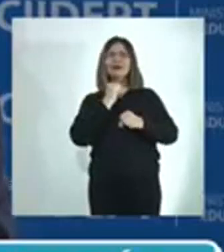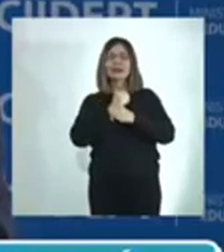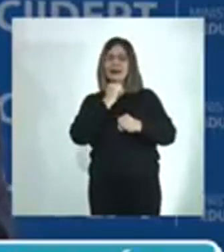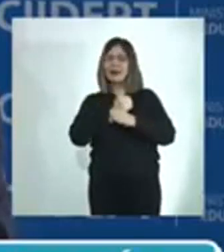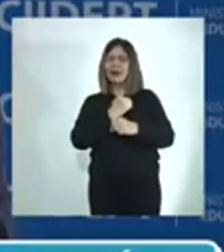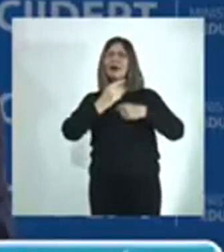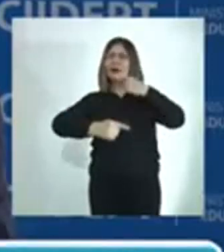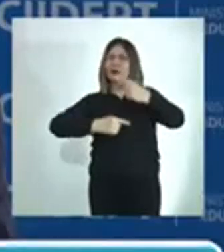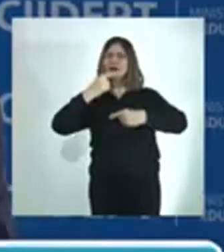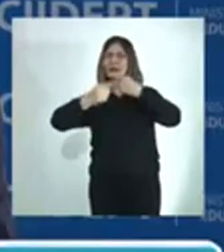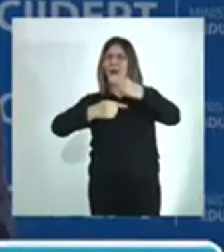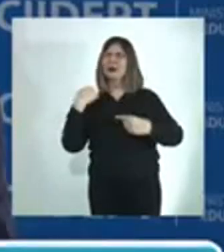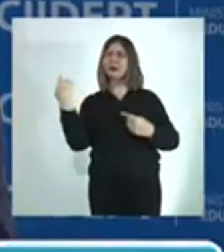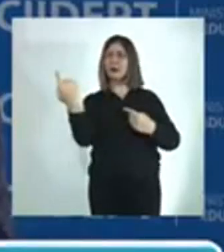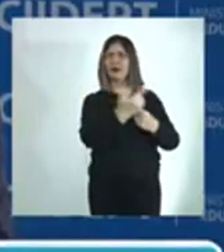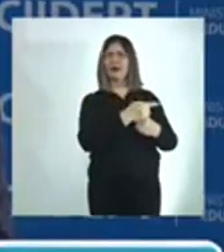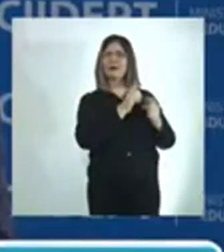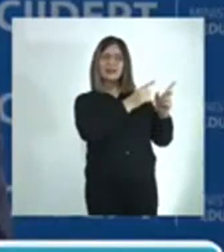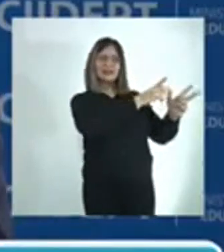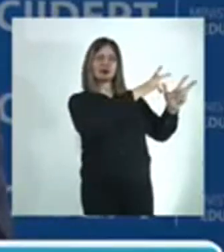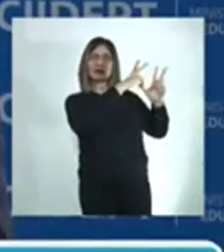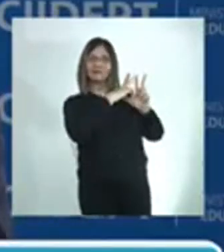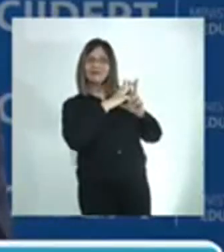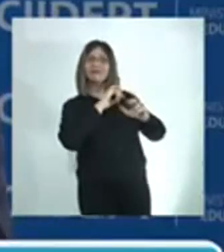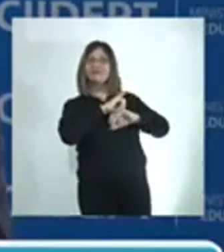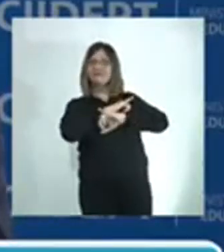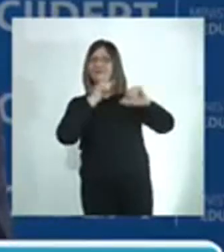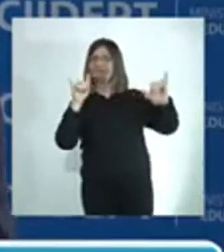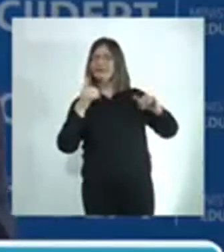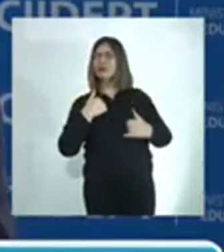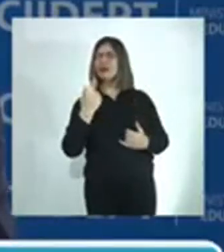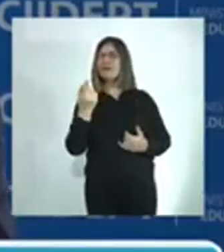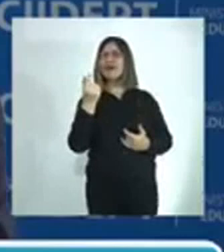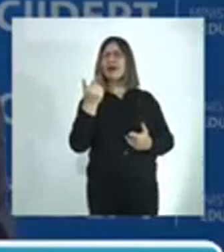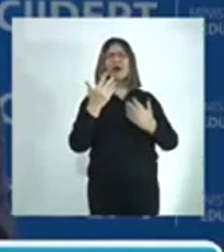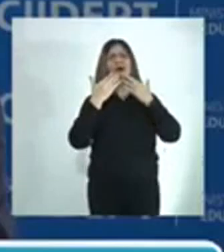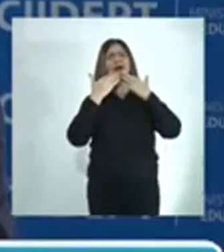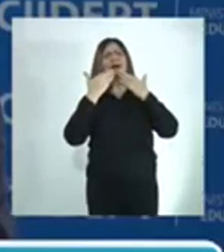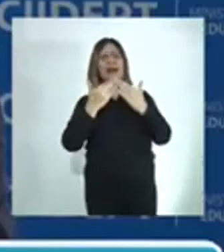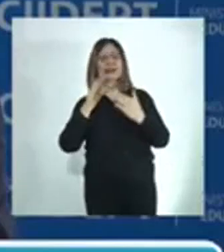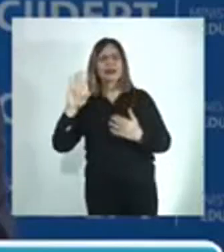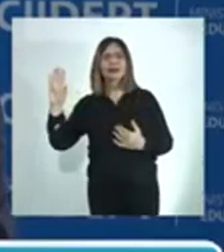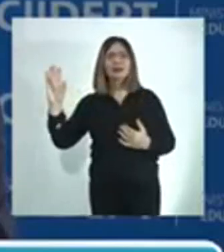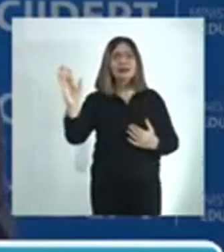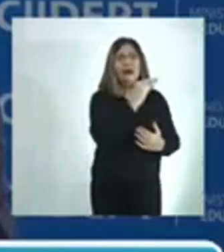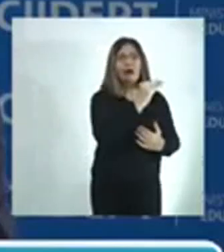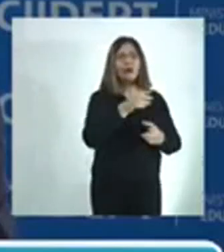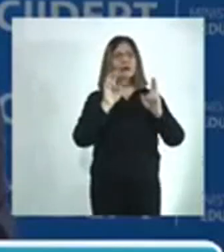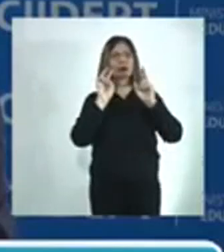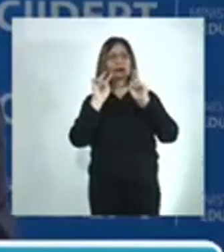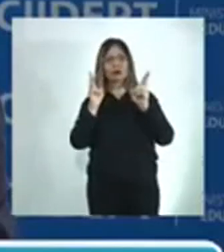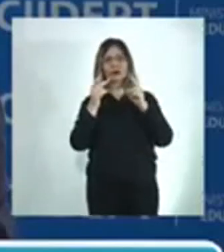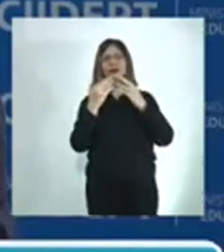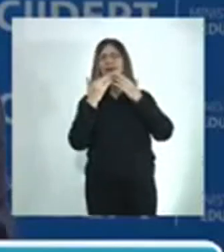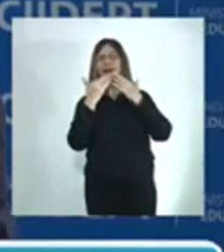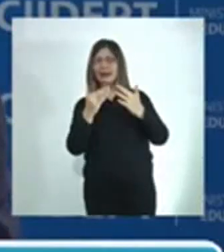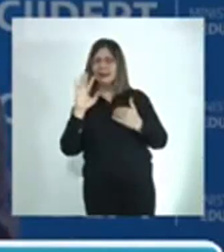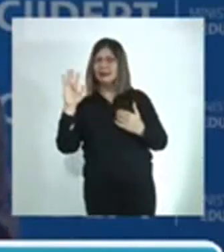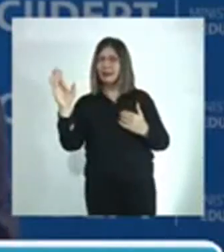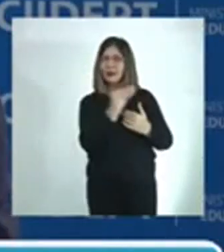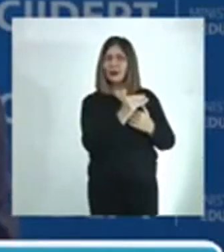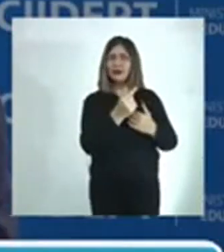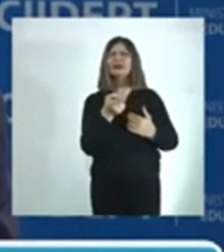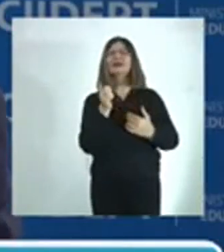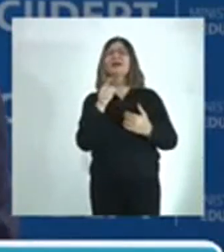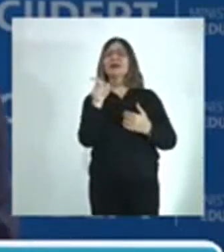porque, como dice el gobernador, yo creo valores, gratitud, antes que nada, hacia la docencia y luego